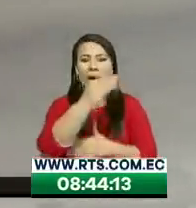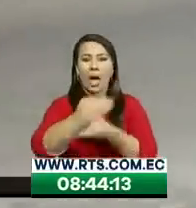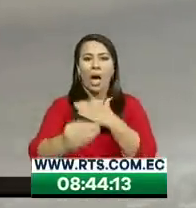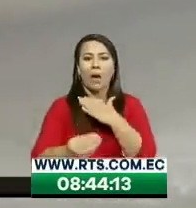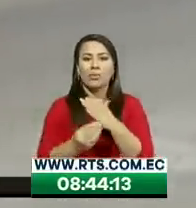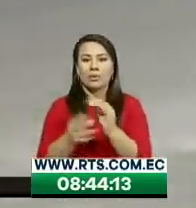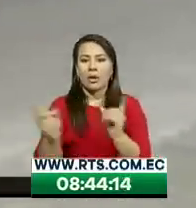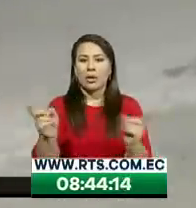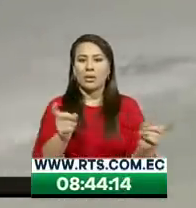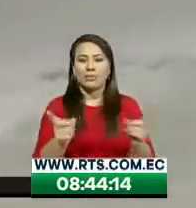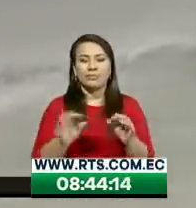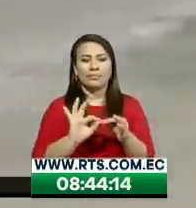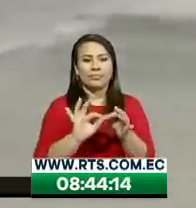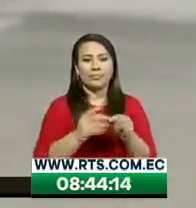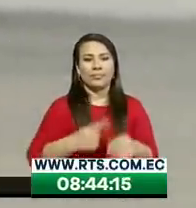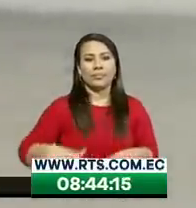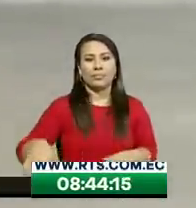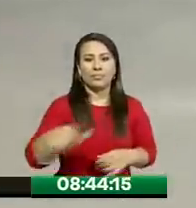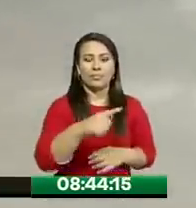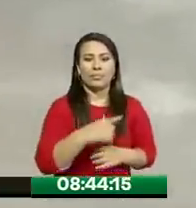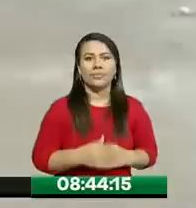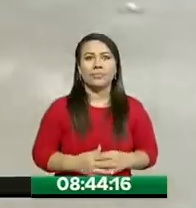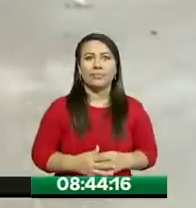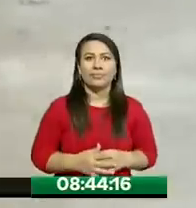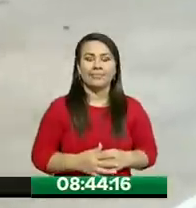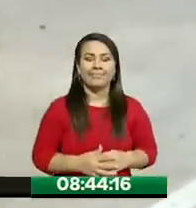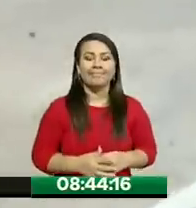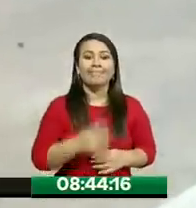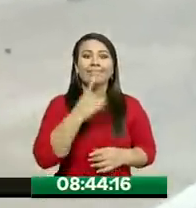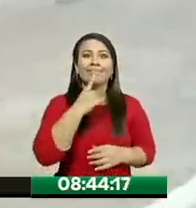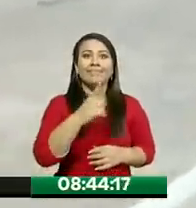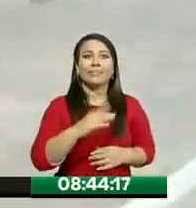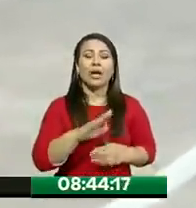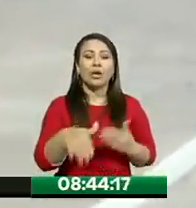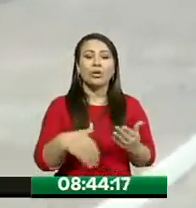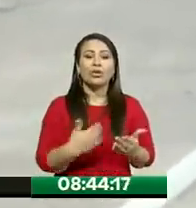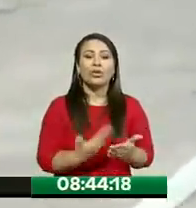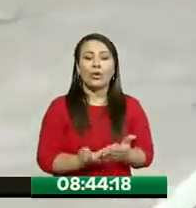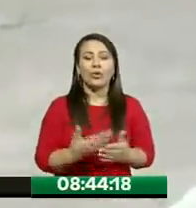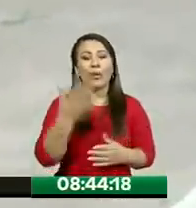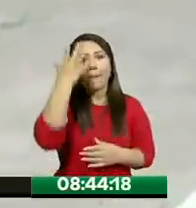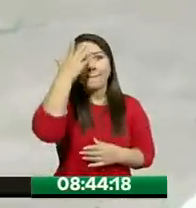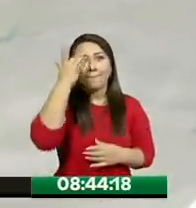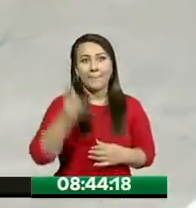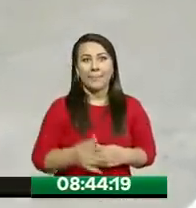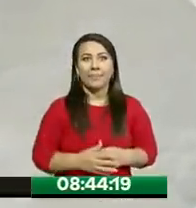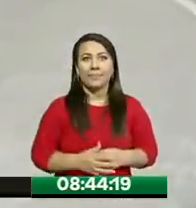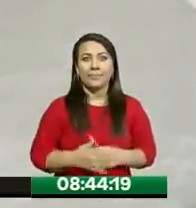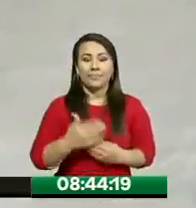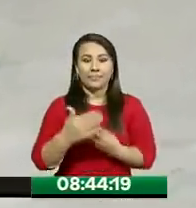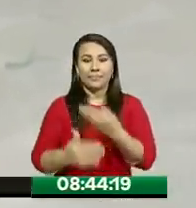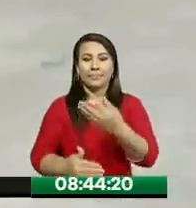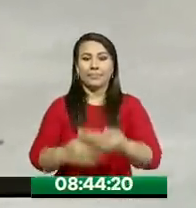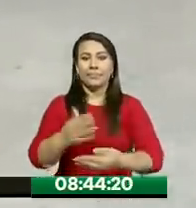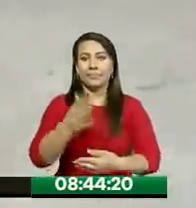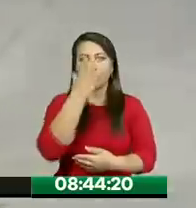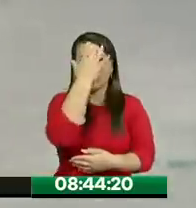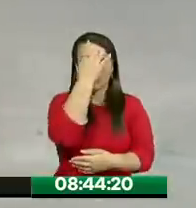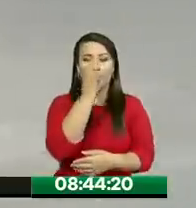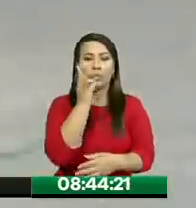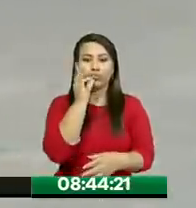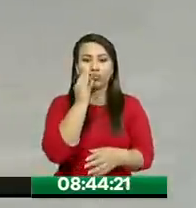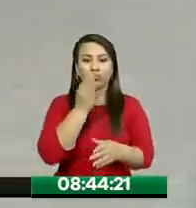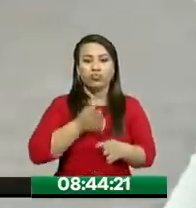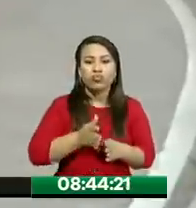artefactos y eran para ellos dejárselo, estafándolo. Y aparte de eso, ellos estaban con armas de fuego. El chopi no le dieron el